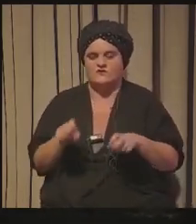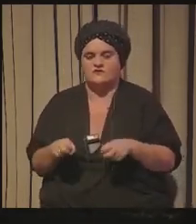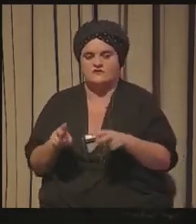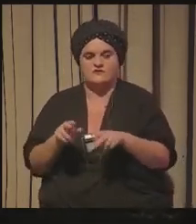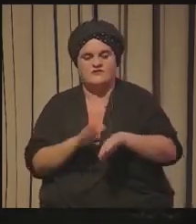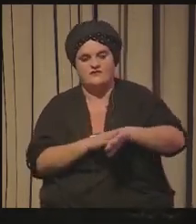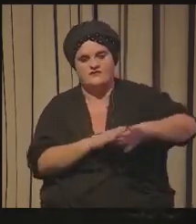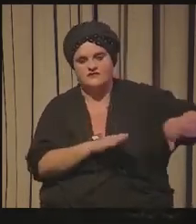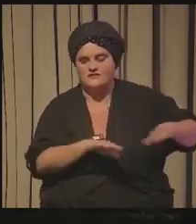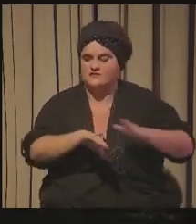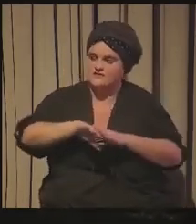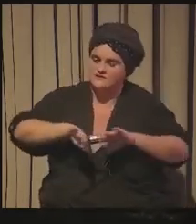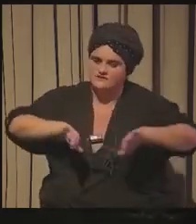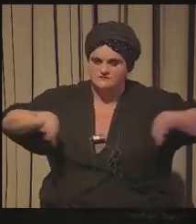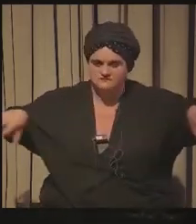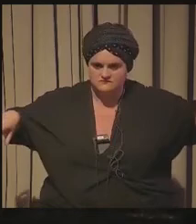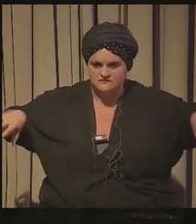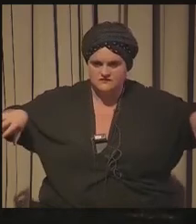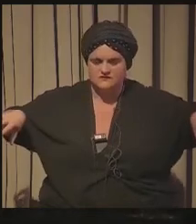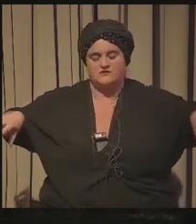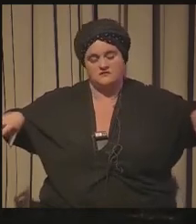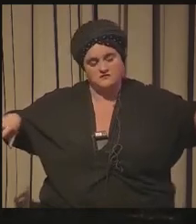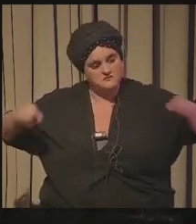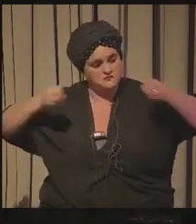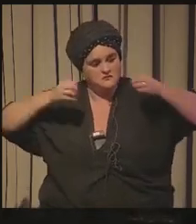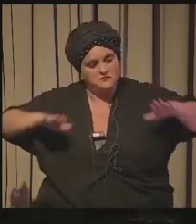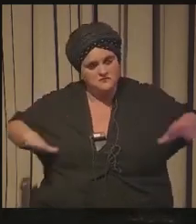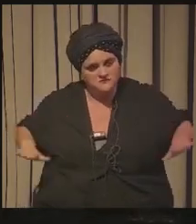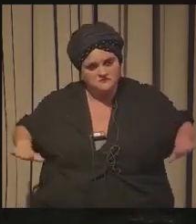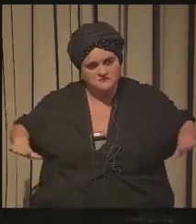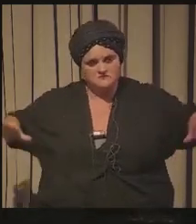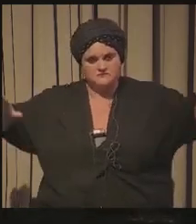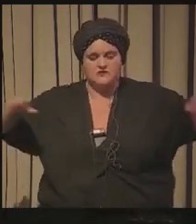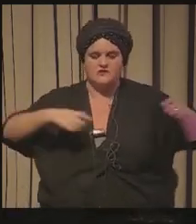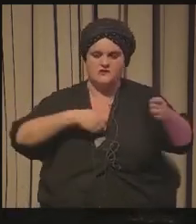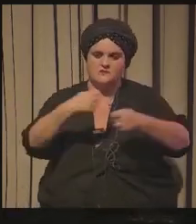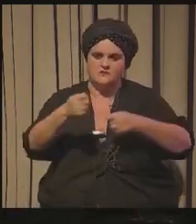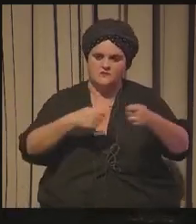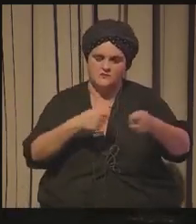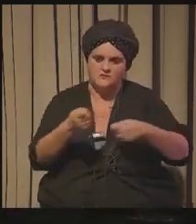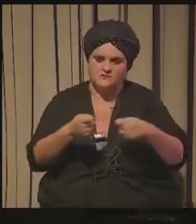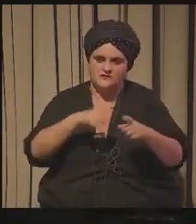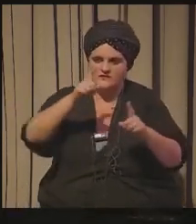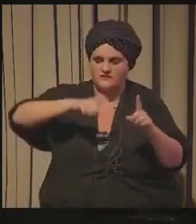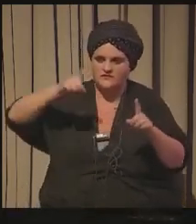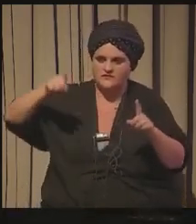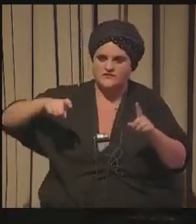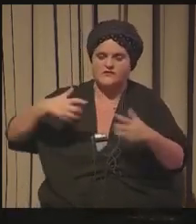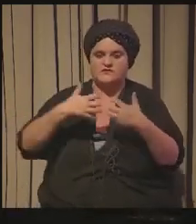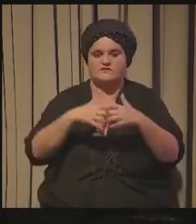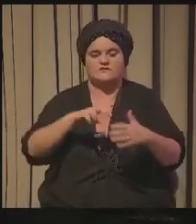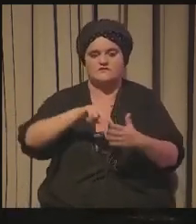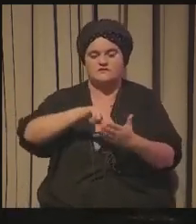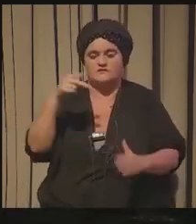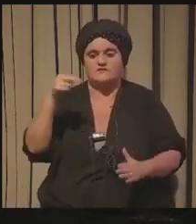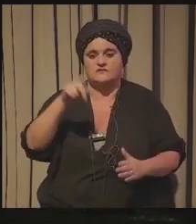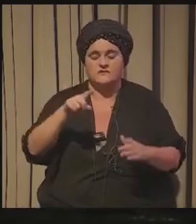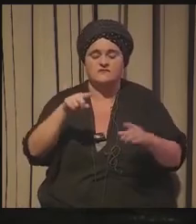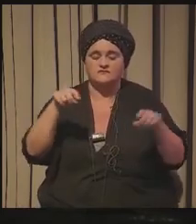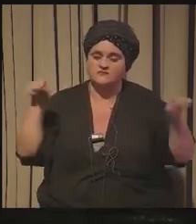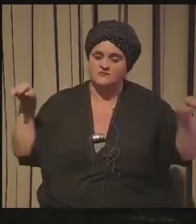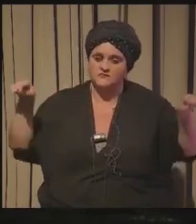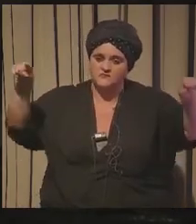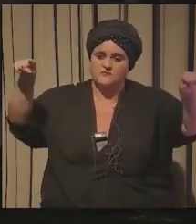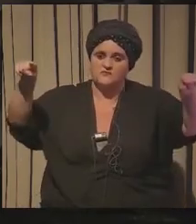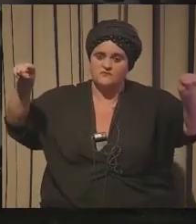derecha, le ha ido la cosa muy bien, y también en los mercados bursátiles y las industrias tecnológicas, pero el resto de la población